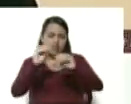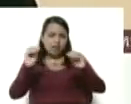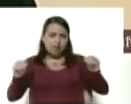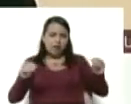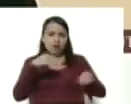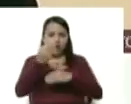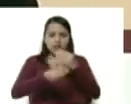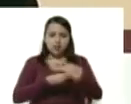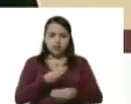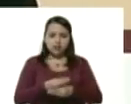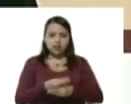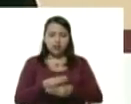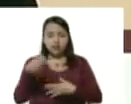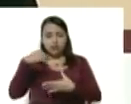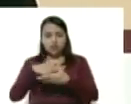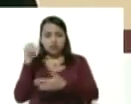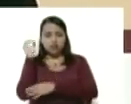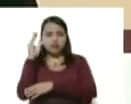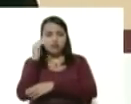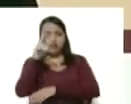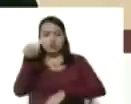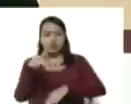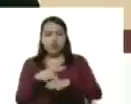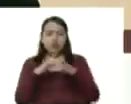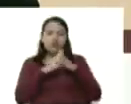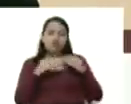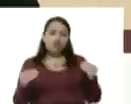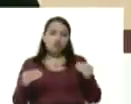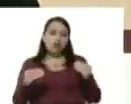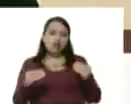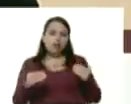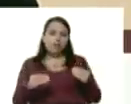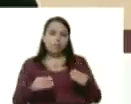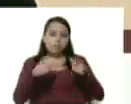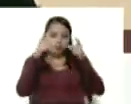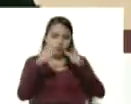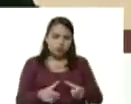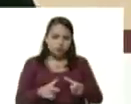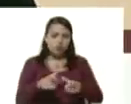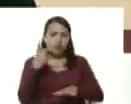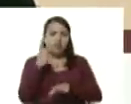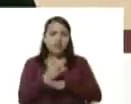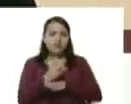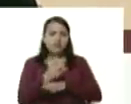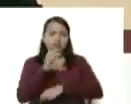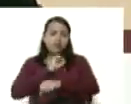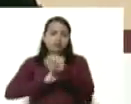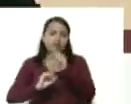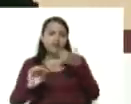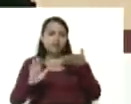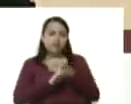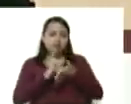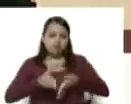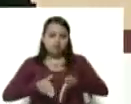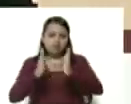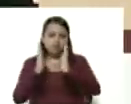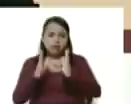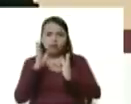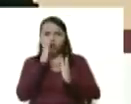haciendo desde el Poder Legislativo. Todas las posiciones que tenemos que ratificar en torno a esa dirección, no